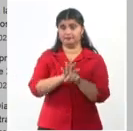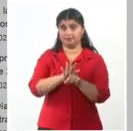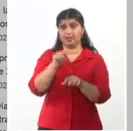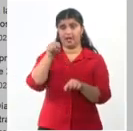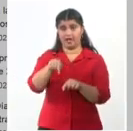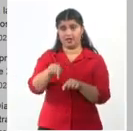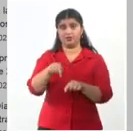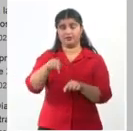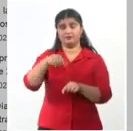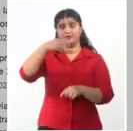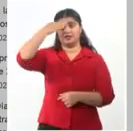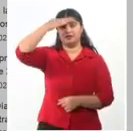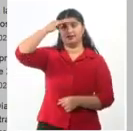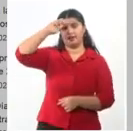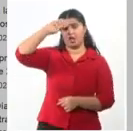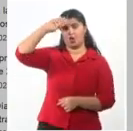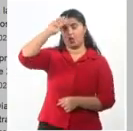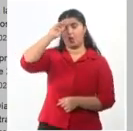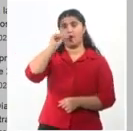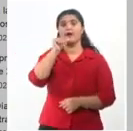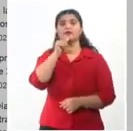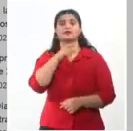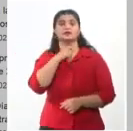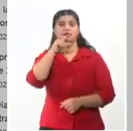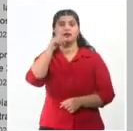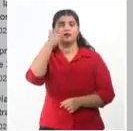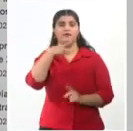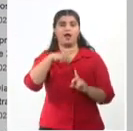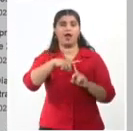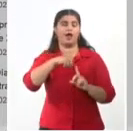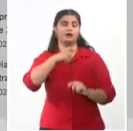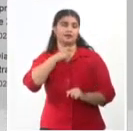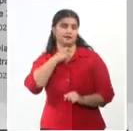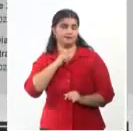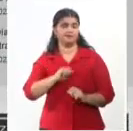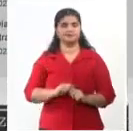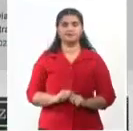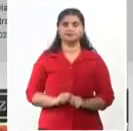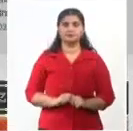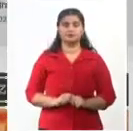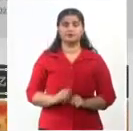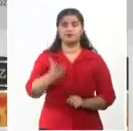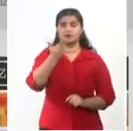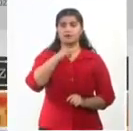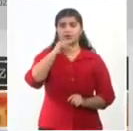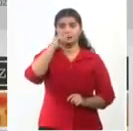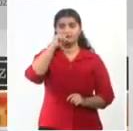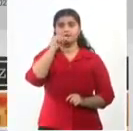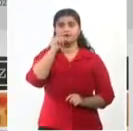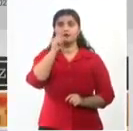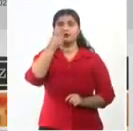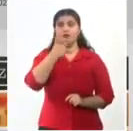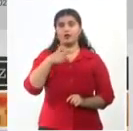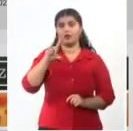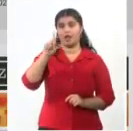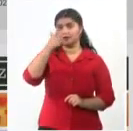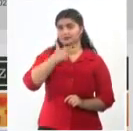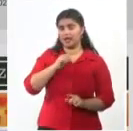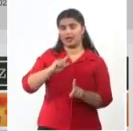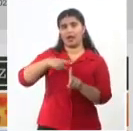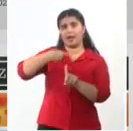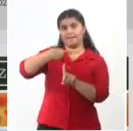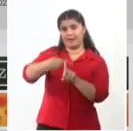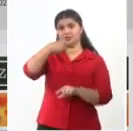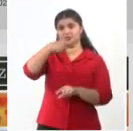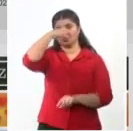de Cuba debate, y es que Abdala y Soberana Plus pueden ser utilizadas como dosis de refuerzo independientemente del esquema